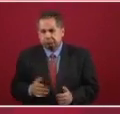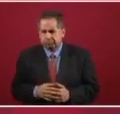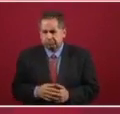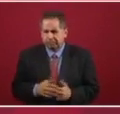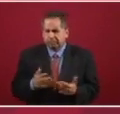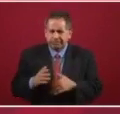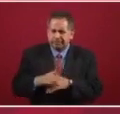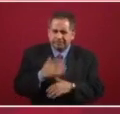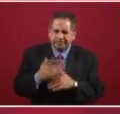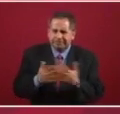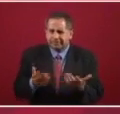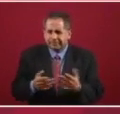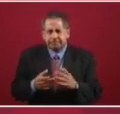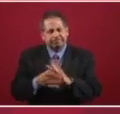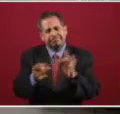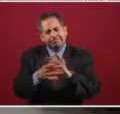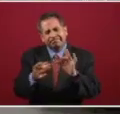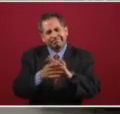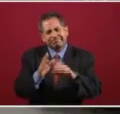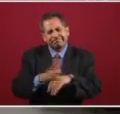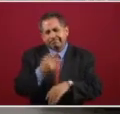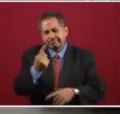Entonces, ¿por qué menciono todo esto?